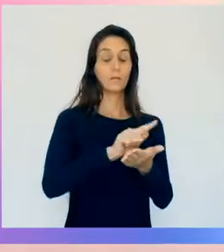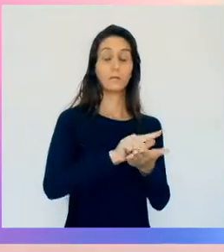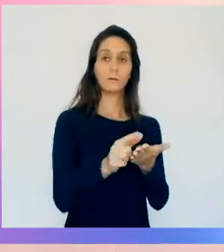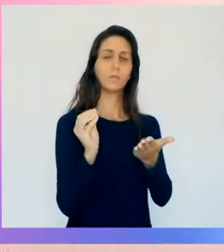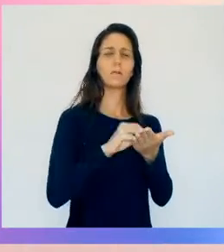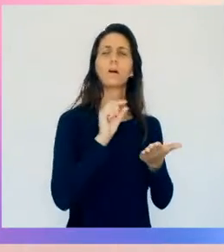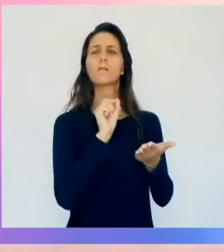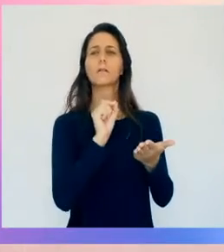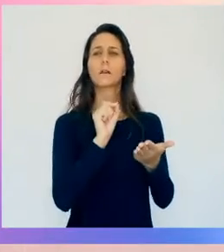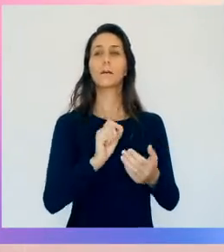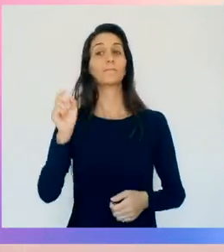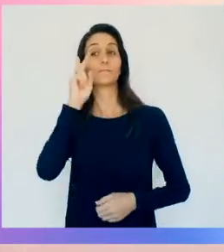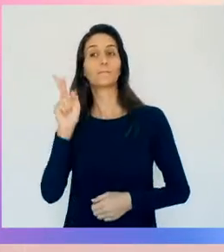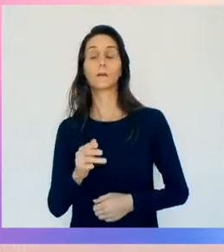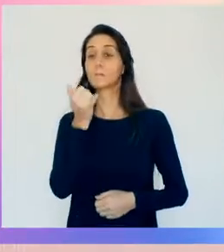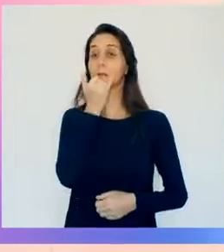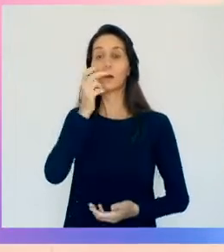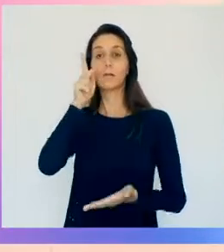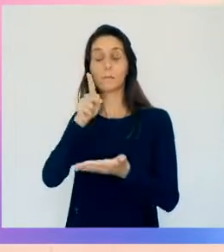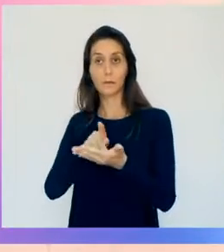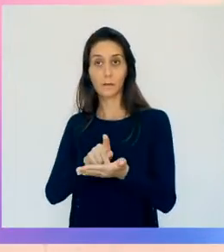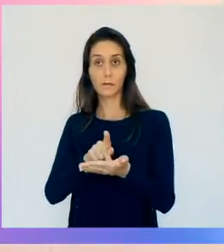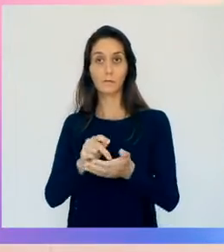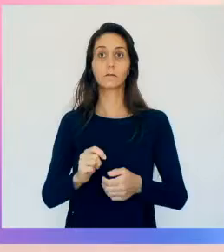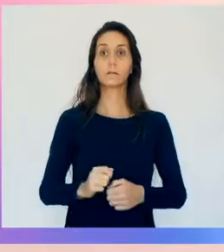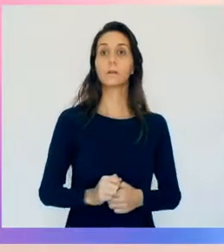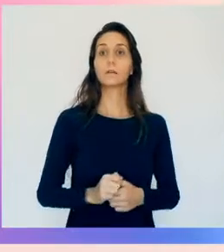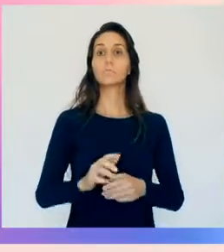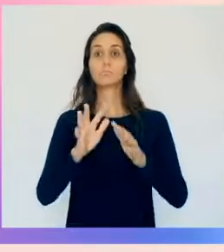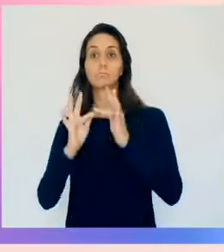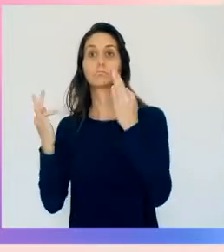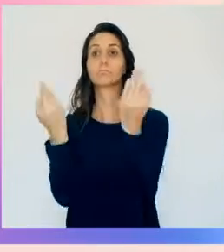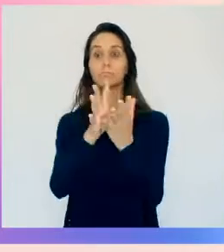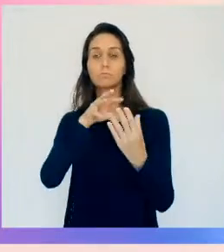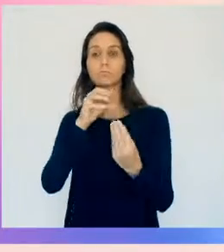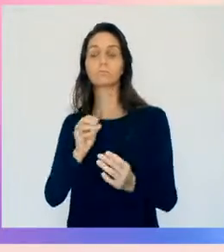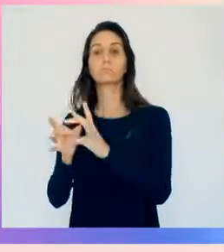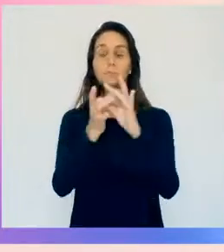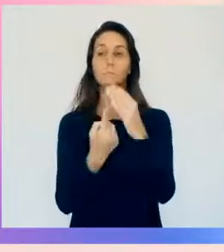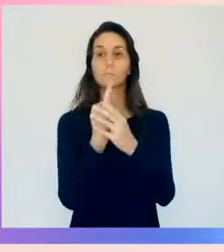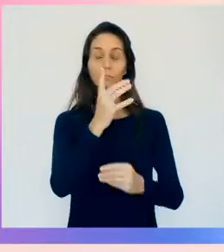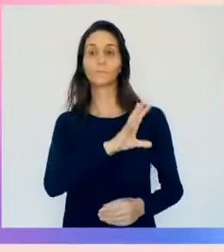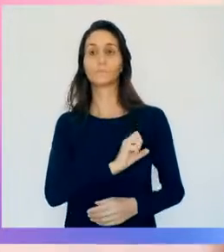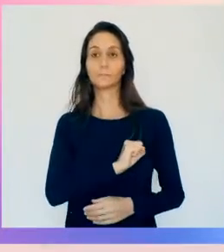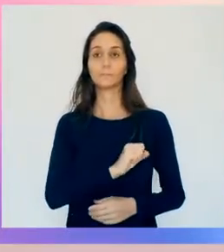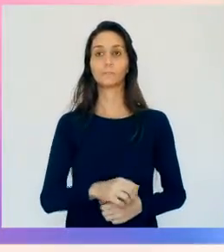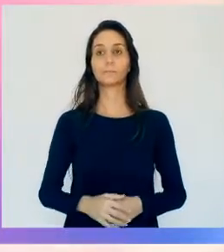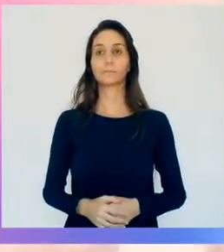Una hoja para ser reescrita. Con los valores de la paz, el perdón y la verdad. Con los colores de la fraternidad, la unidad y tu